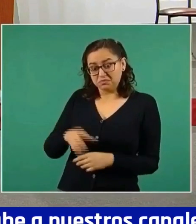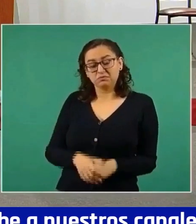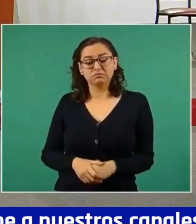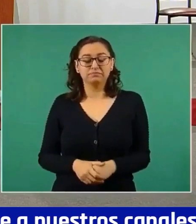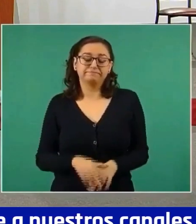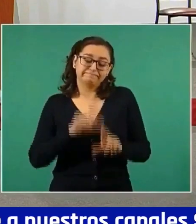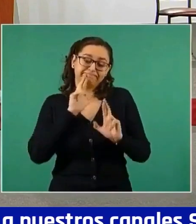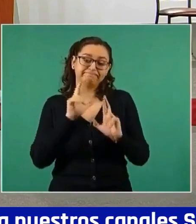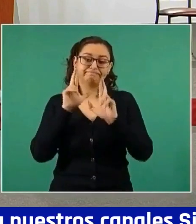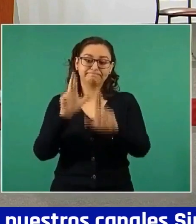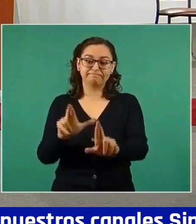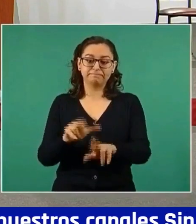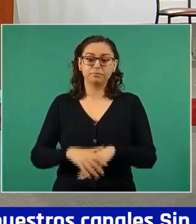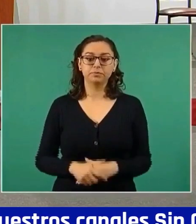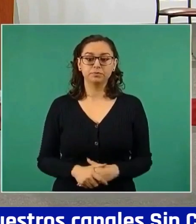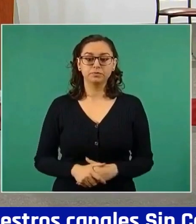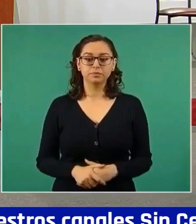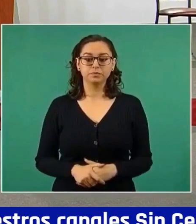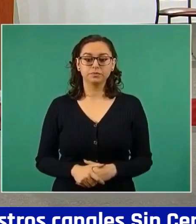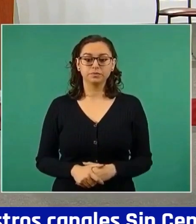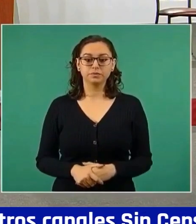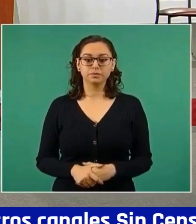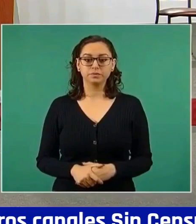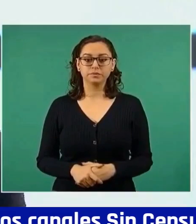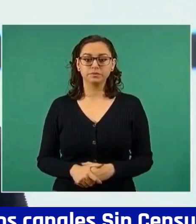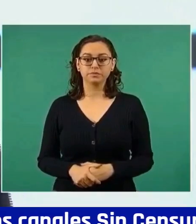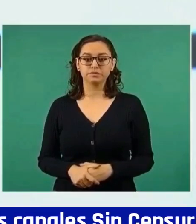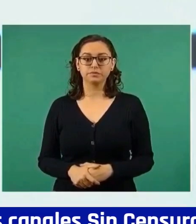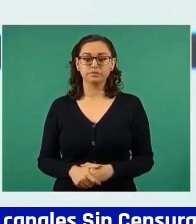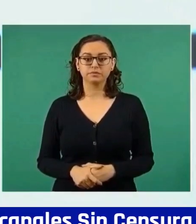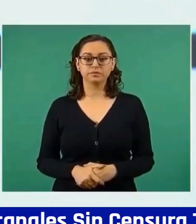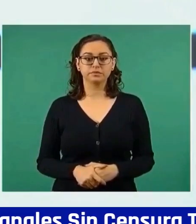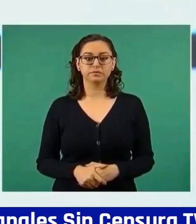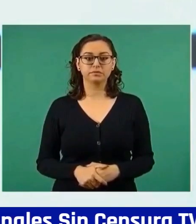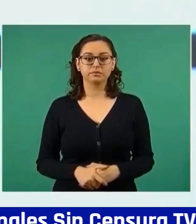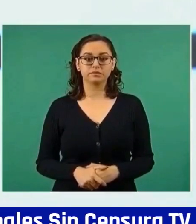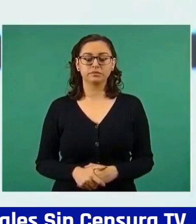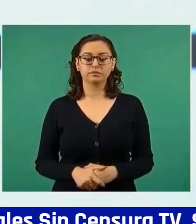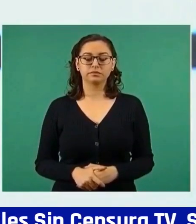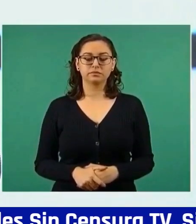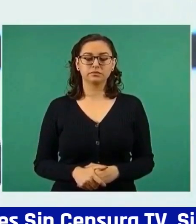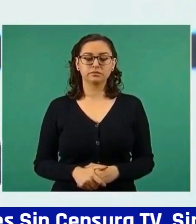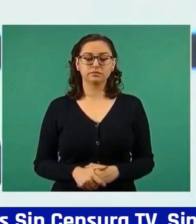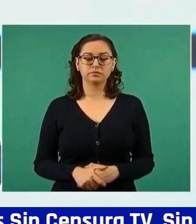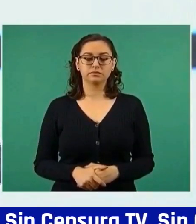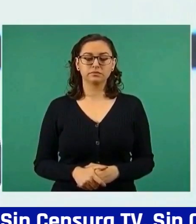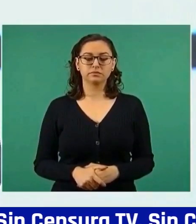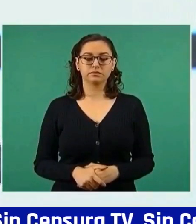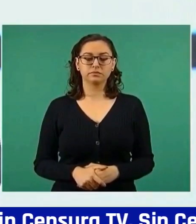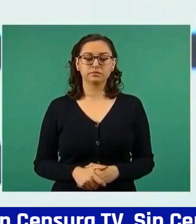tuit. Nosotros consideramos que es una...